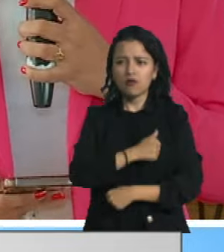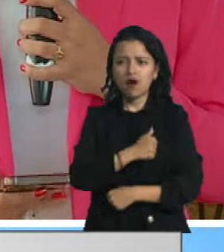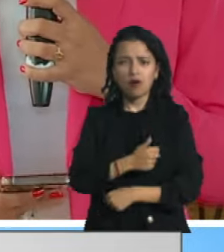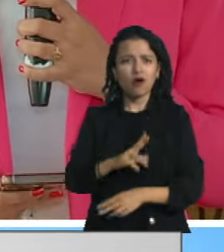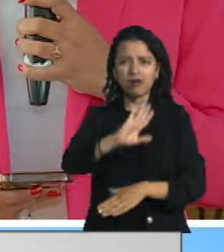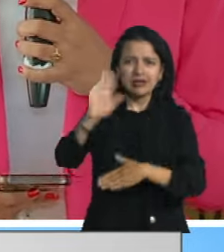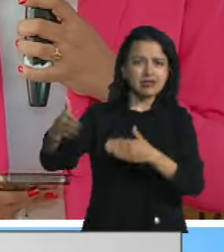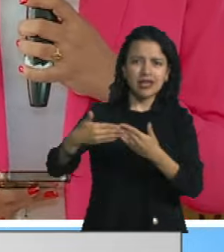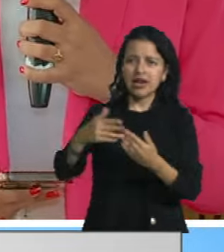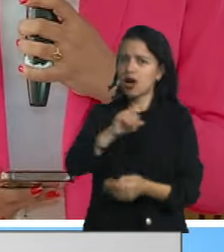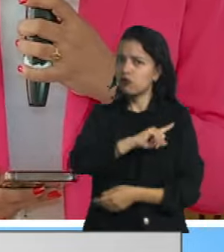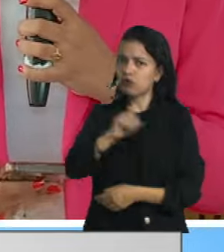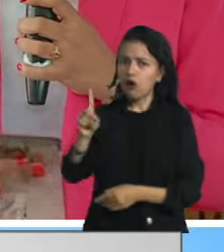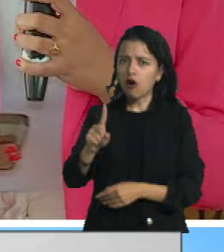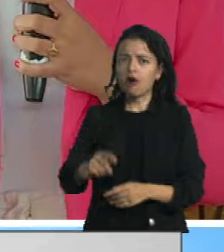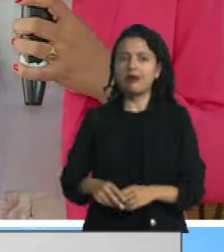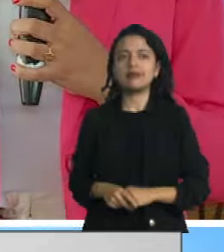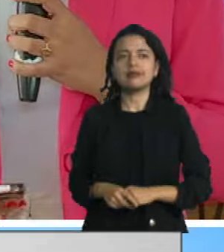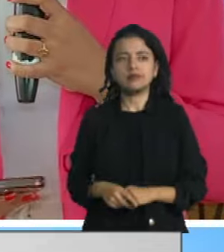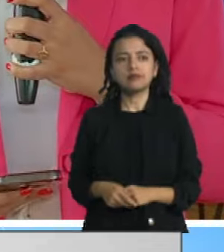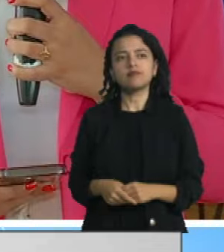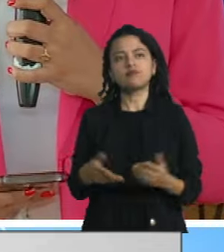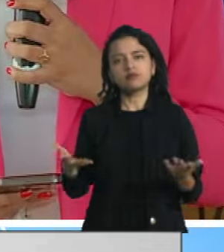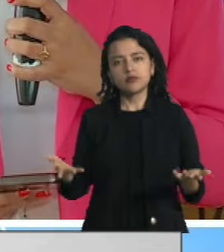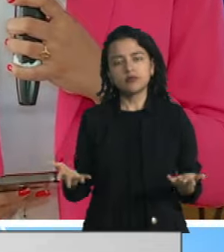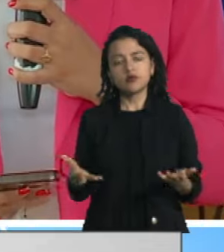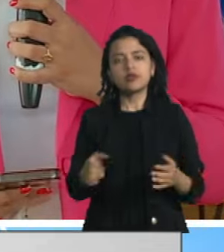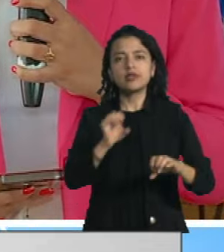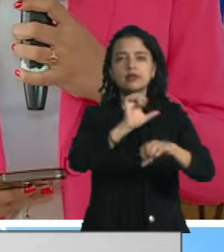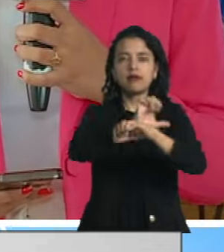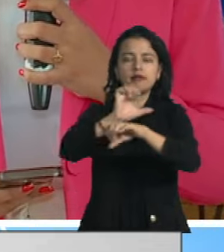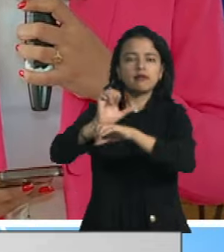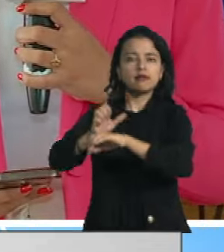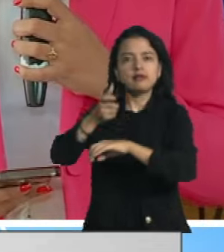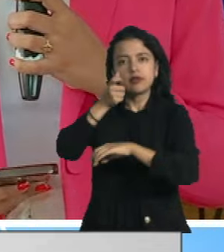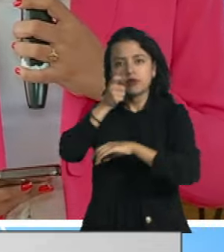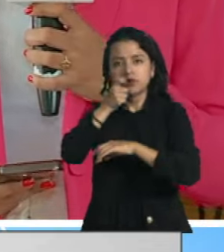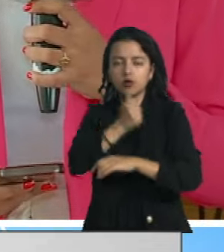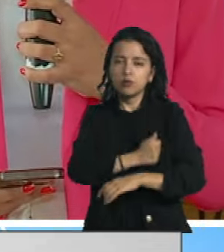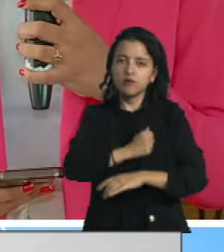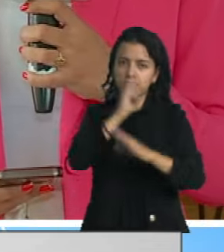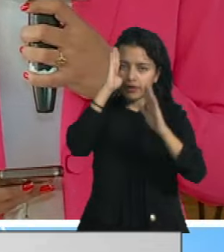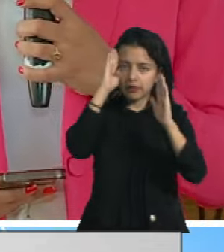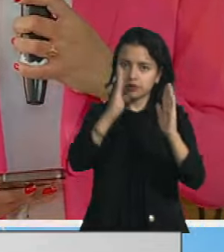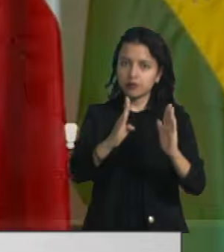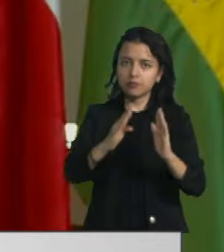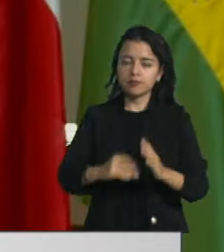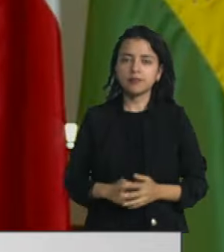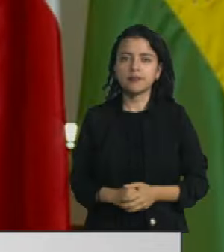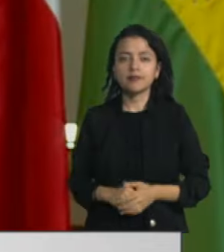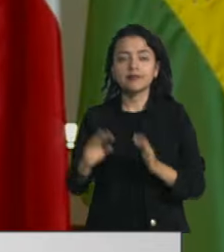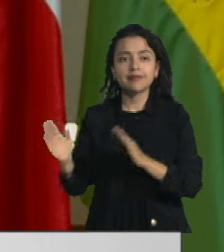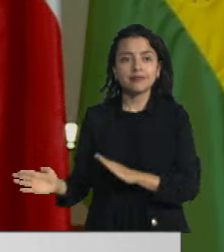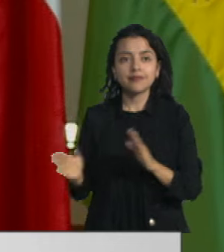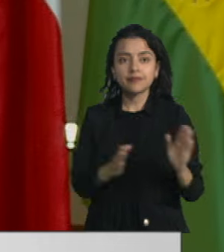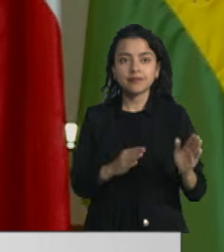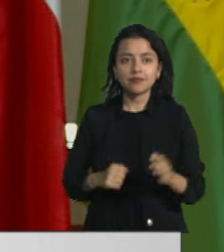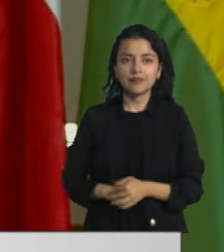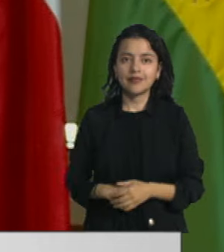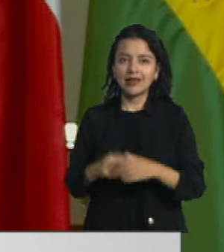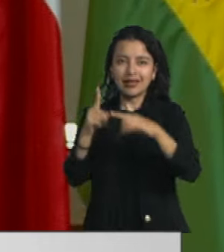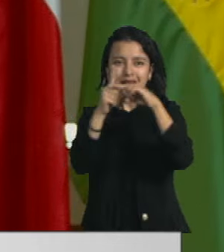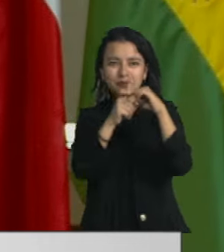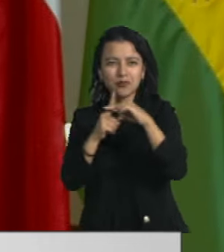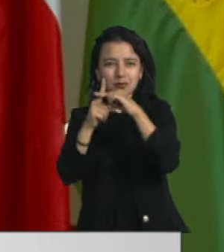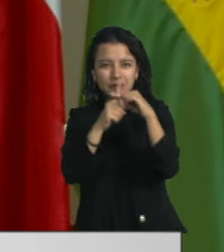clausurada. Los manifestantes convocan a los centros de control y autoridades nacionales para atender su situación. Y cambiamos de tema, pues la Procuraduría